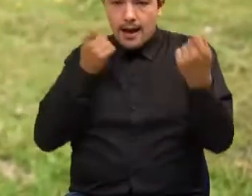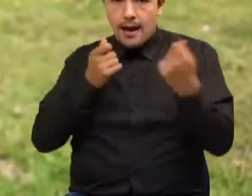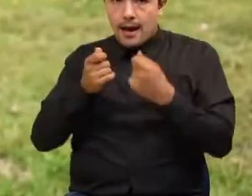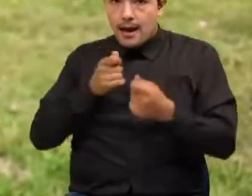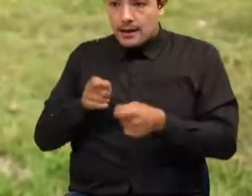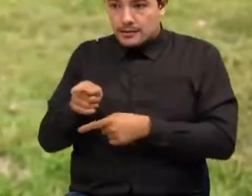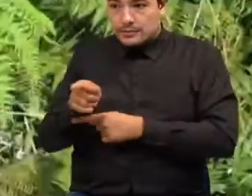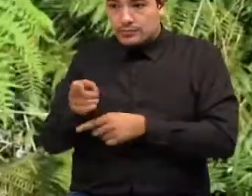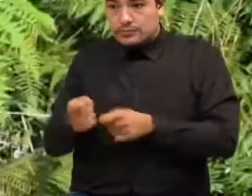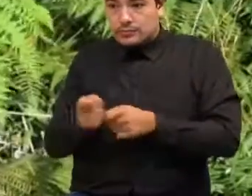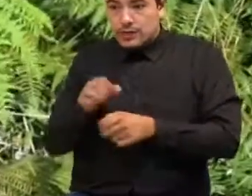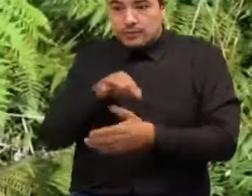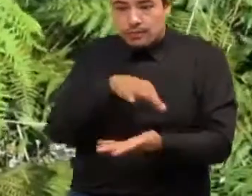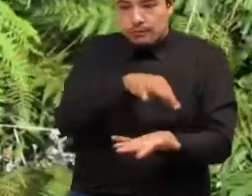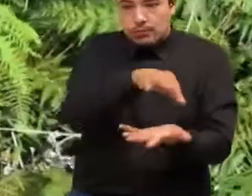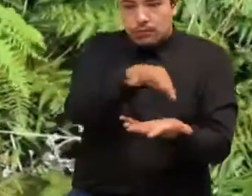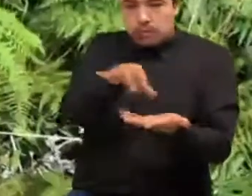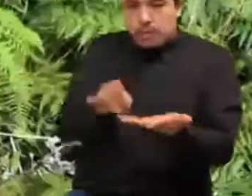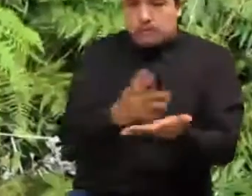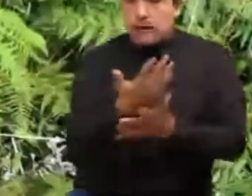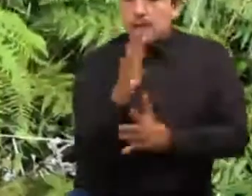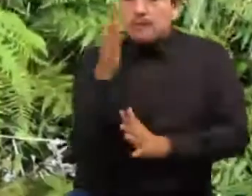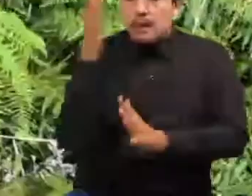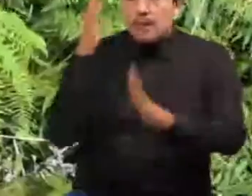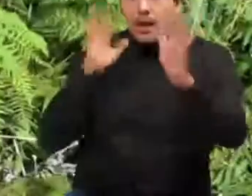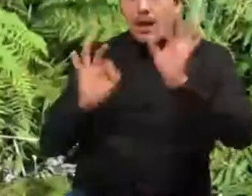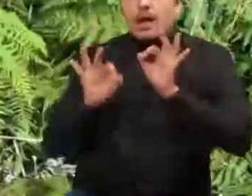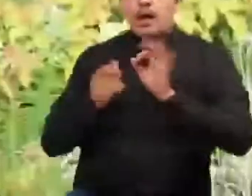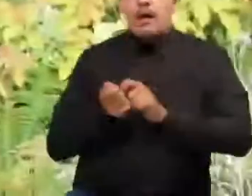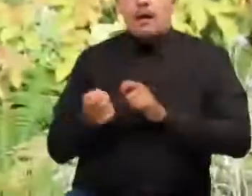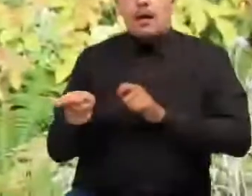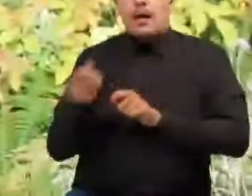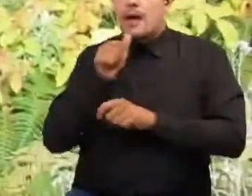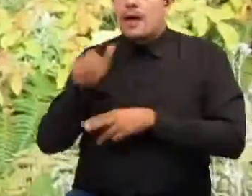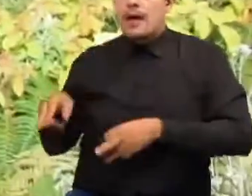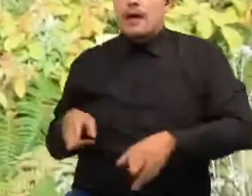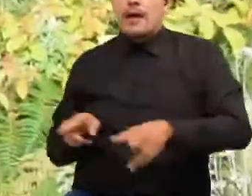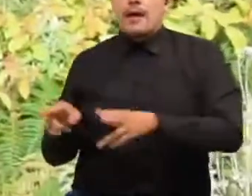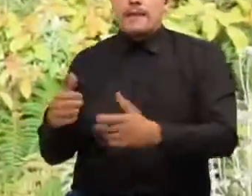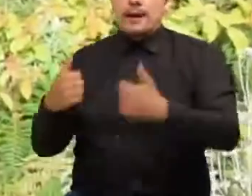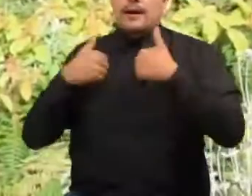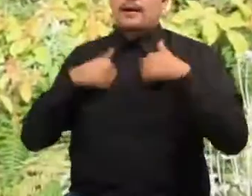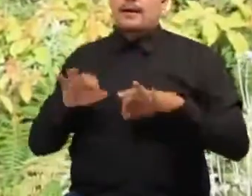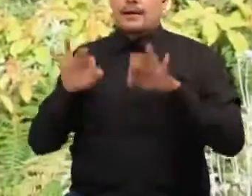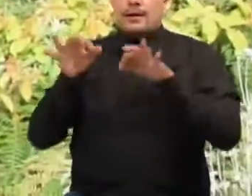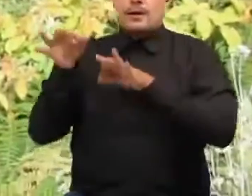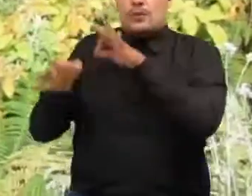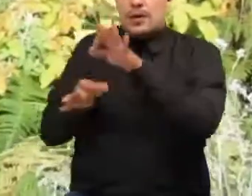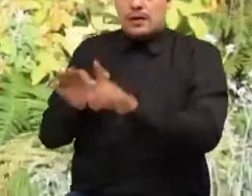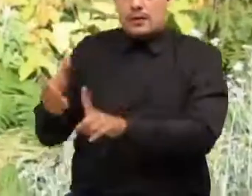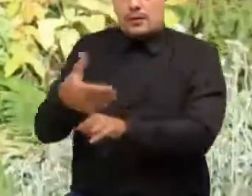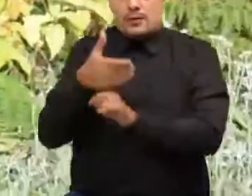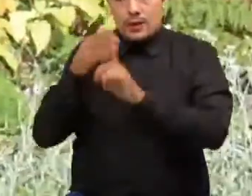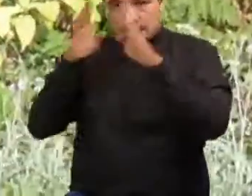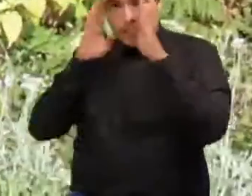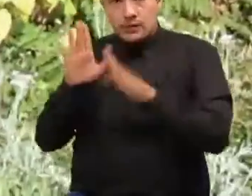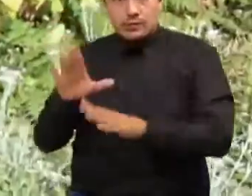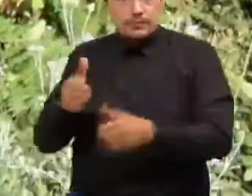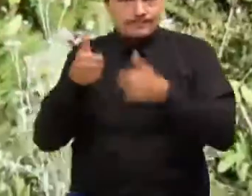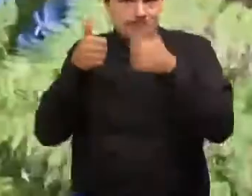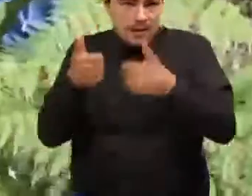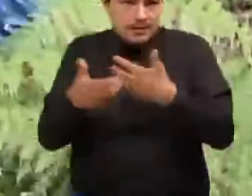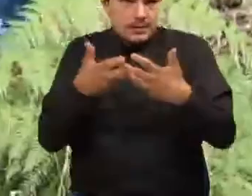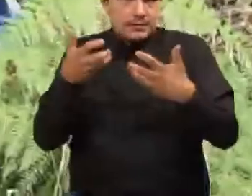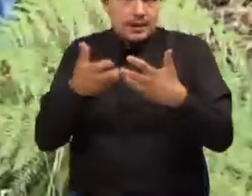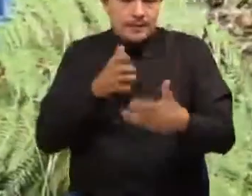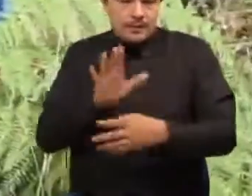recurso hídrico. Tenemos en cuenta que ahí hay nacientes en el área, es un objeto principal y primordial para hacer un buen sistema